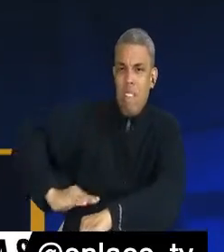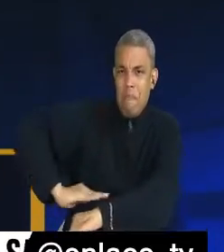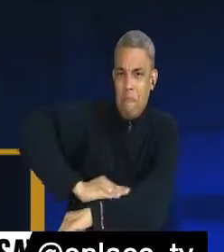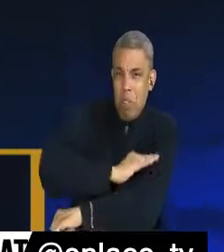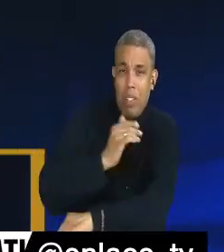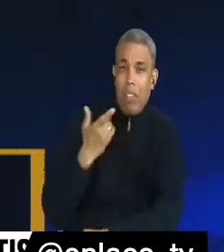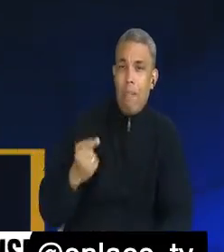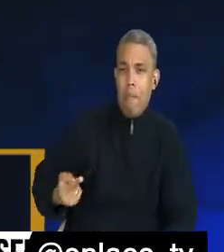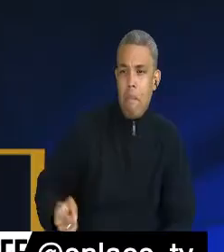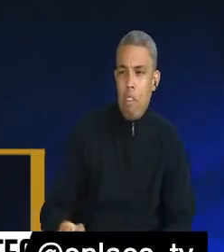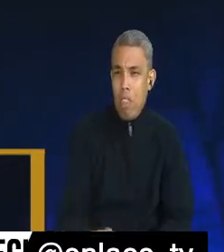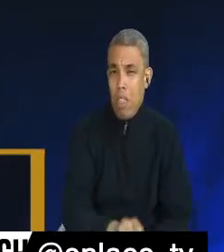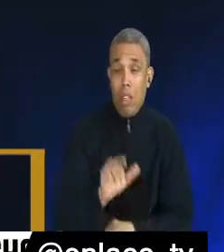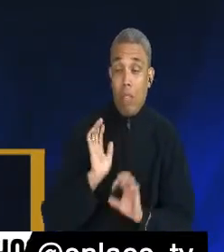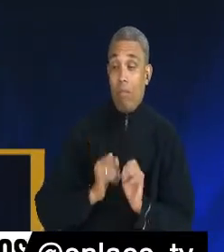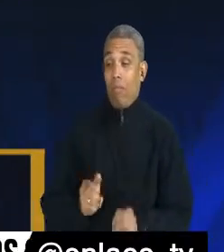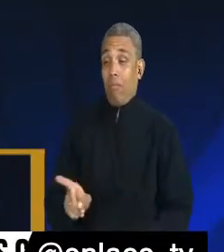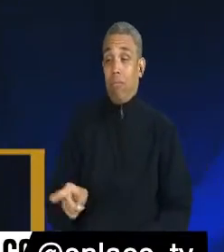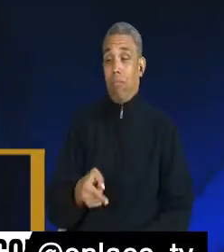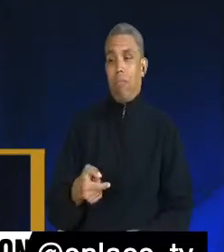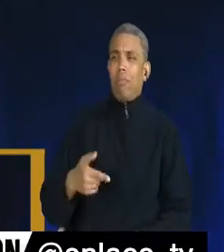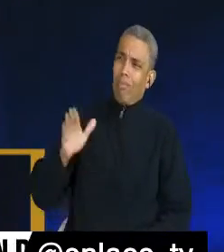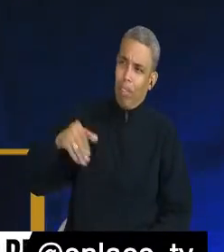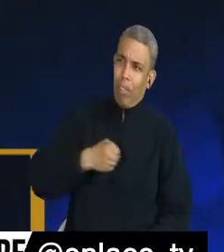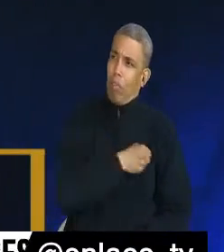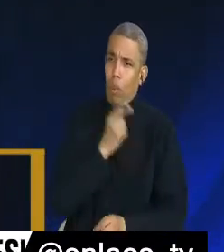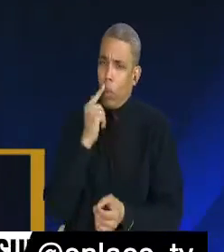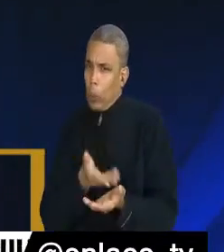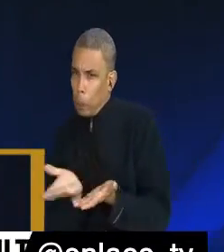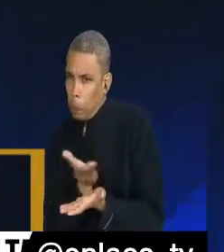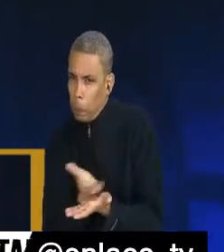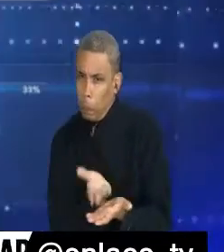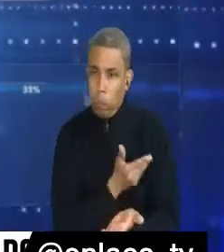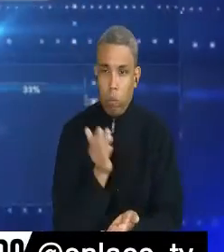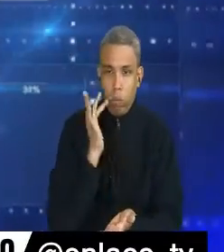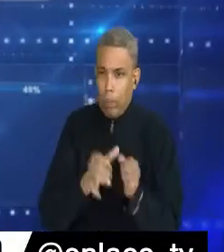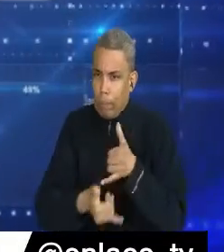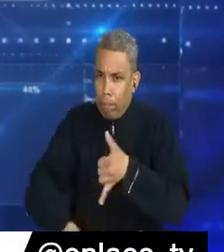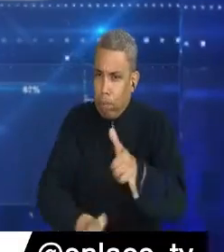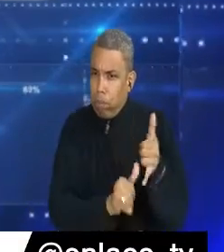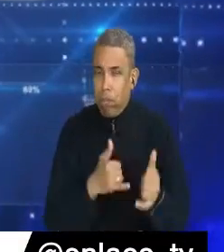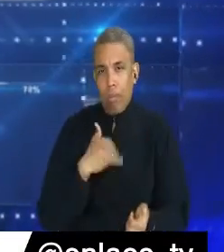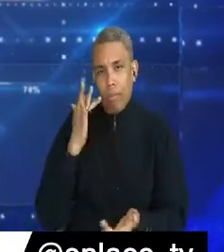piden a los entes competentes la intervención para la recuperación de su cancha